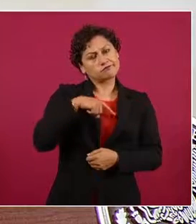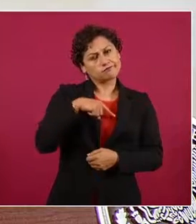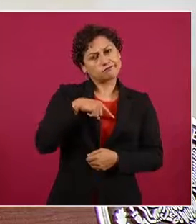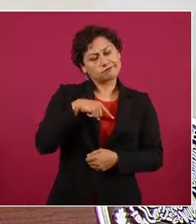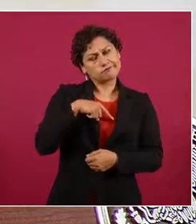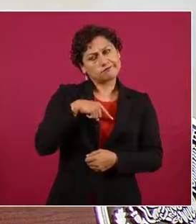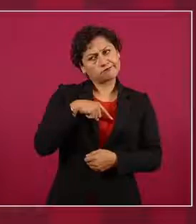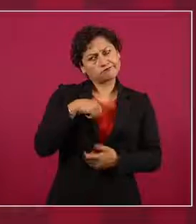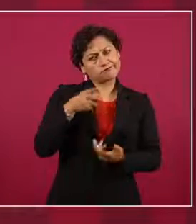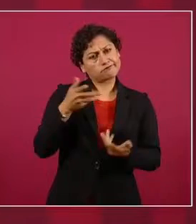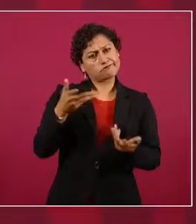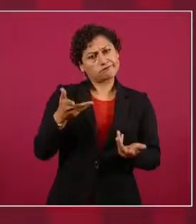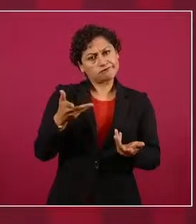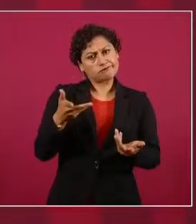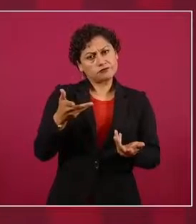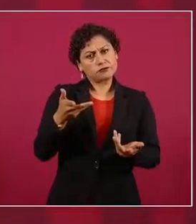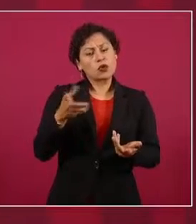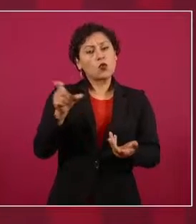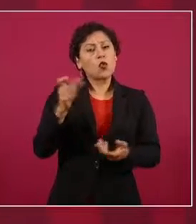que estuvimos en Washington,